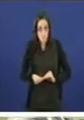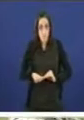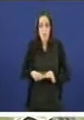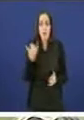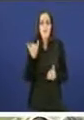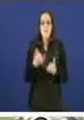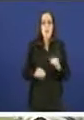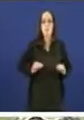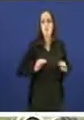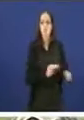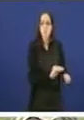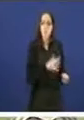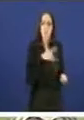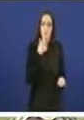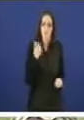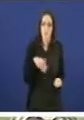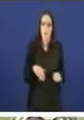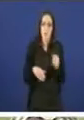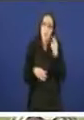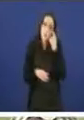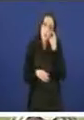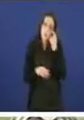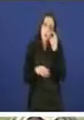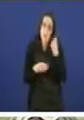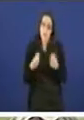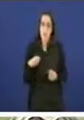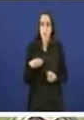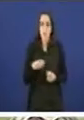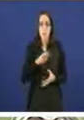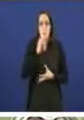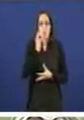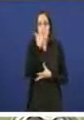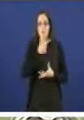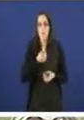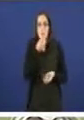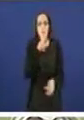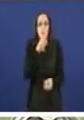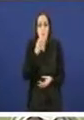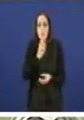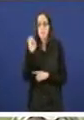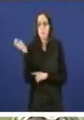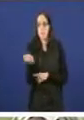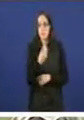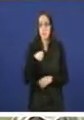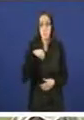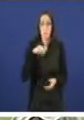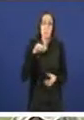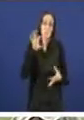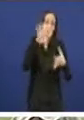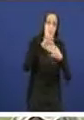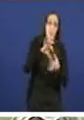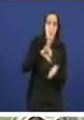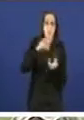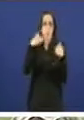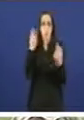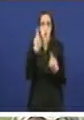vostede, logo de unha serie de goteo de noticias e informacións a respecto de diferentes centros públicos galegos,